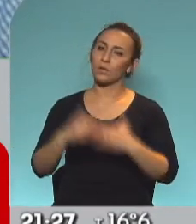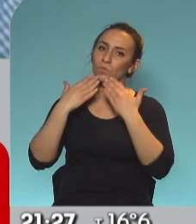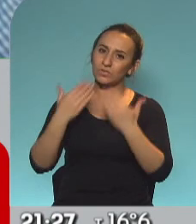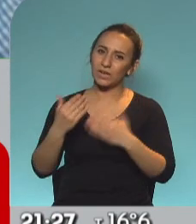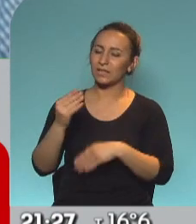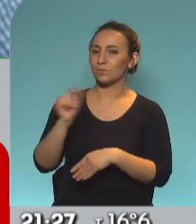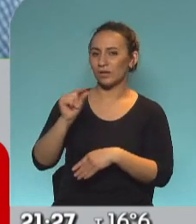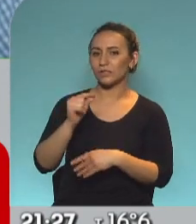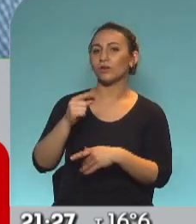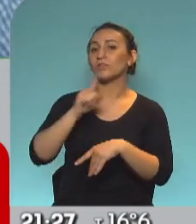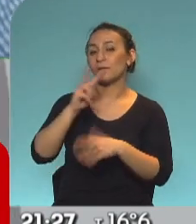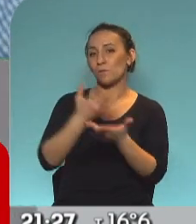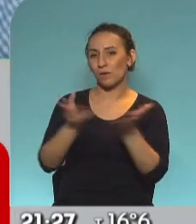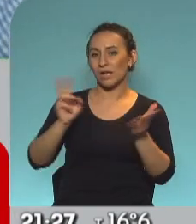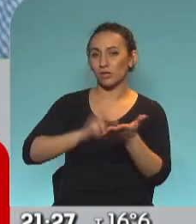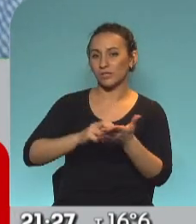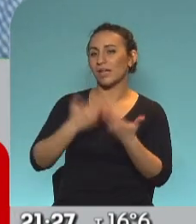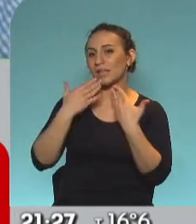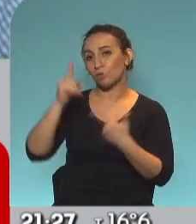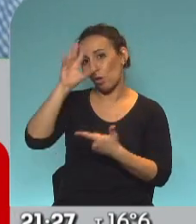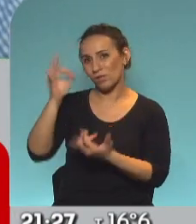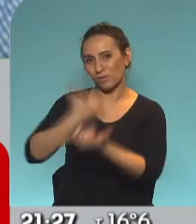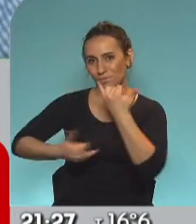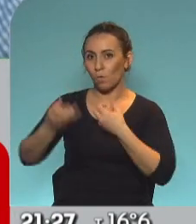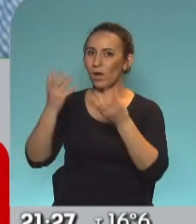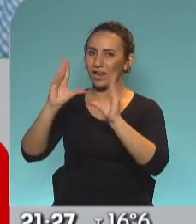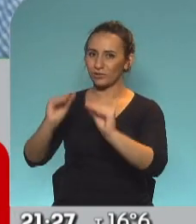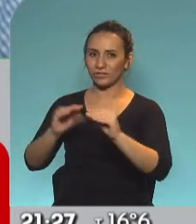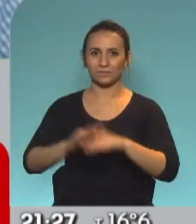Televisión Pública Noticias y por supuesto por conocer su opinión. Buenas noches. Buenas noches.